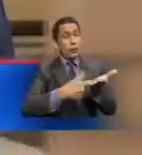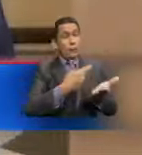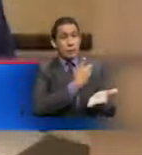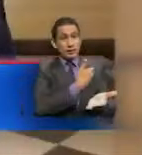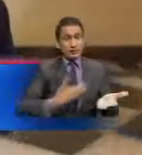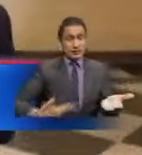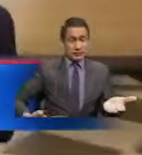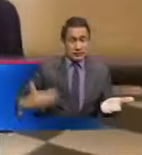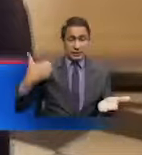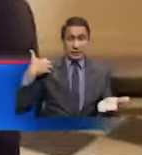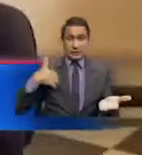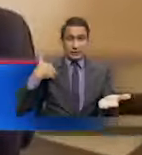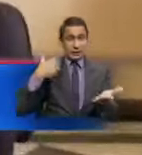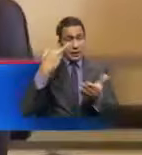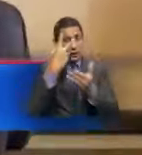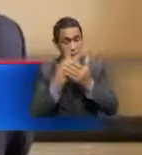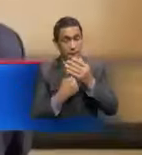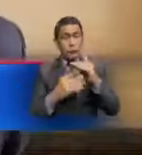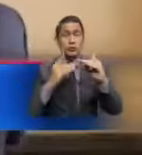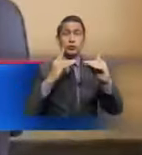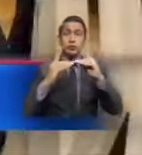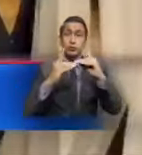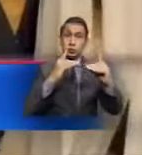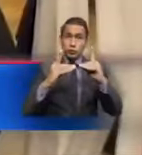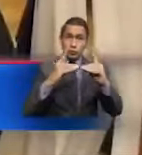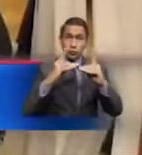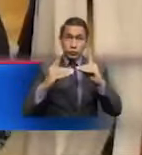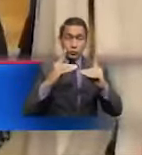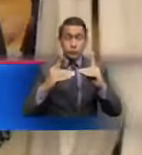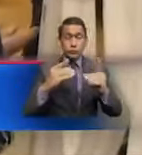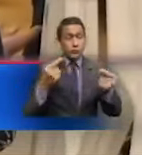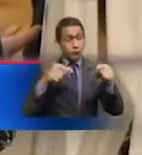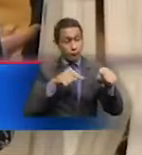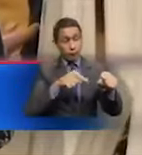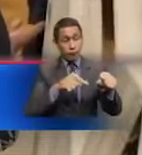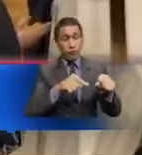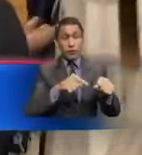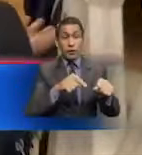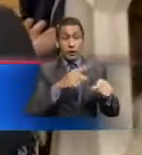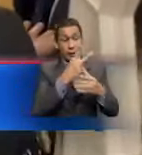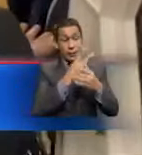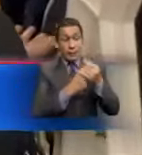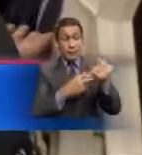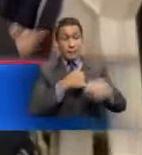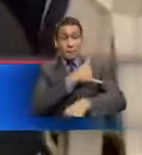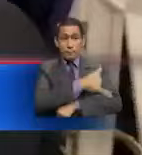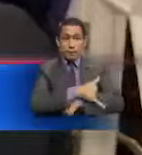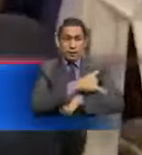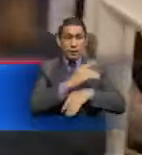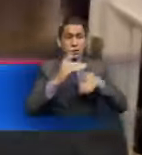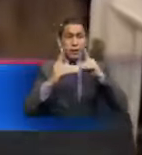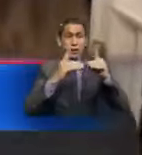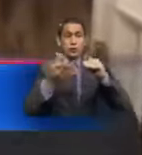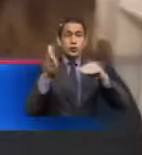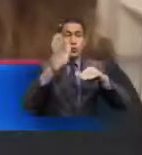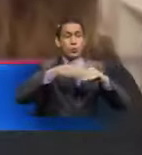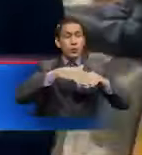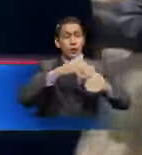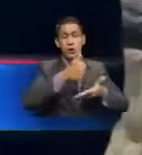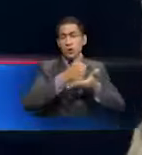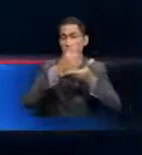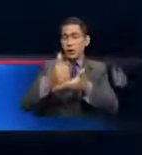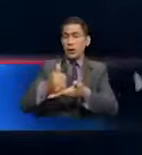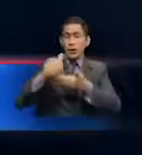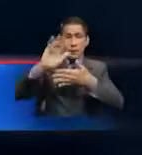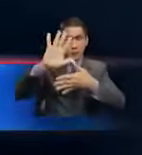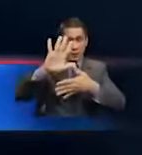Javier Milei y abogó por la posibilidad de un diálogo constructivo y cooperación con América Latina, más allá de un acuerdo comercial entre